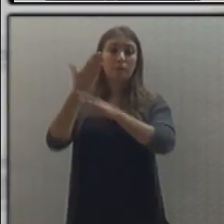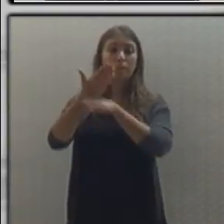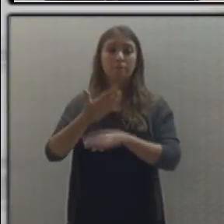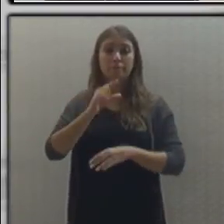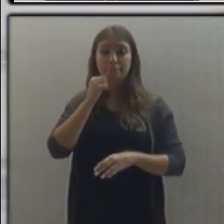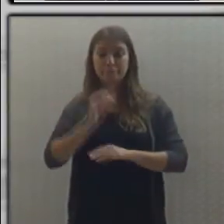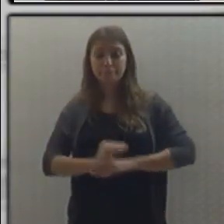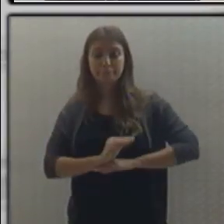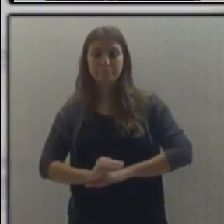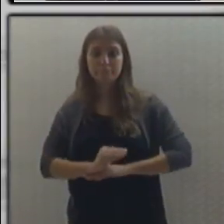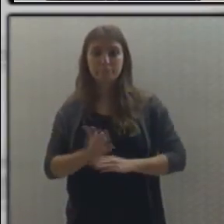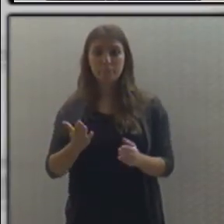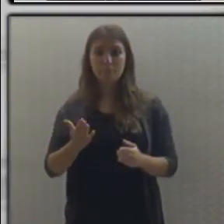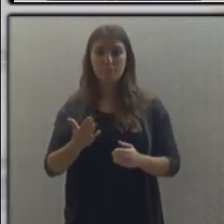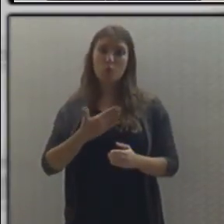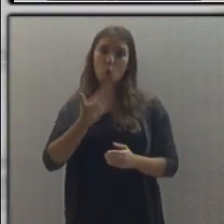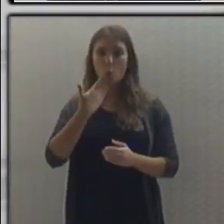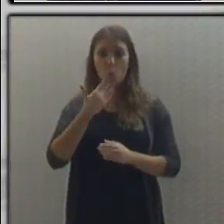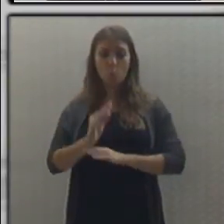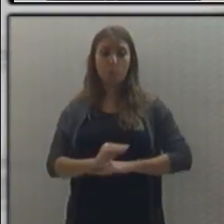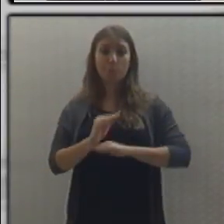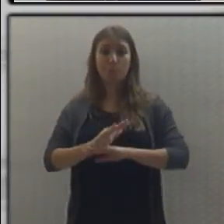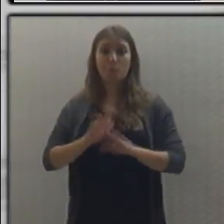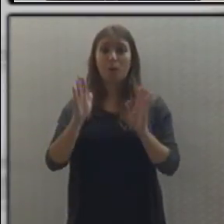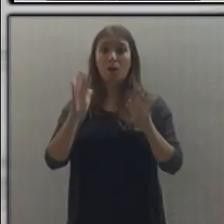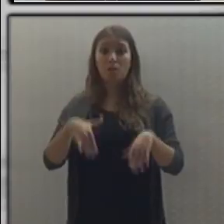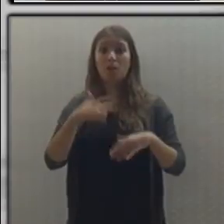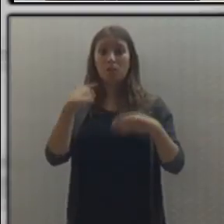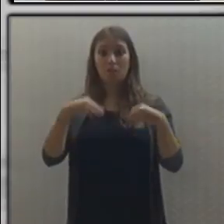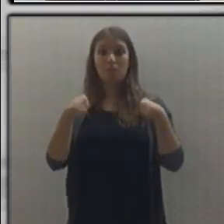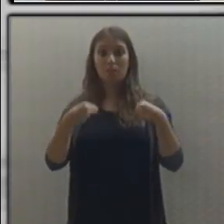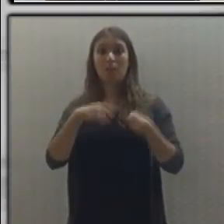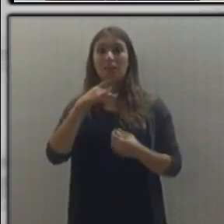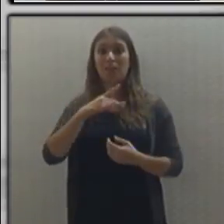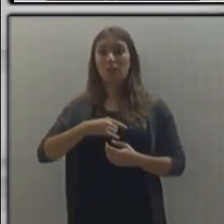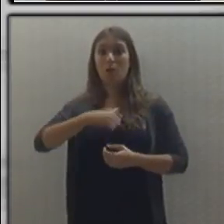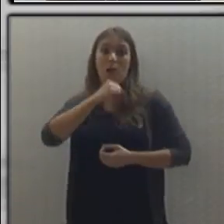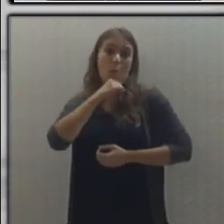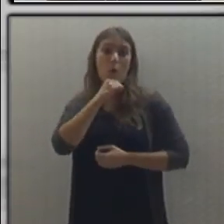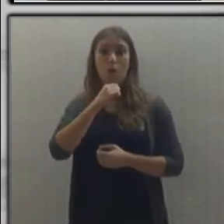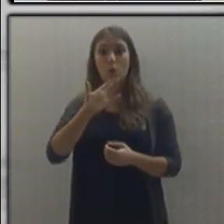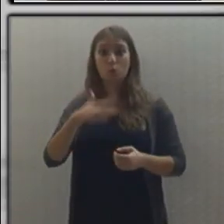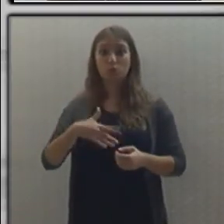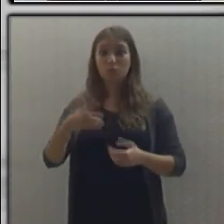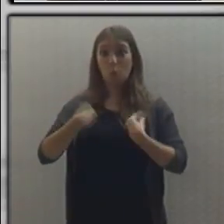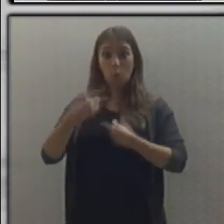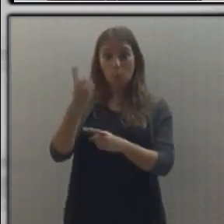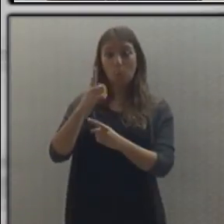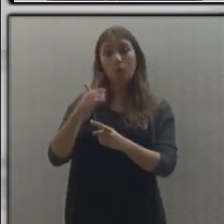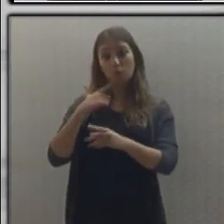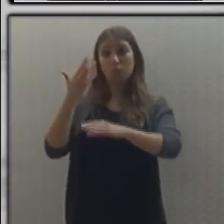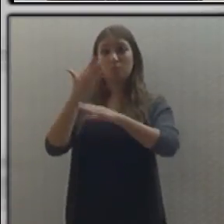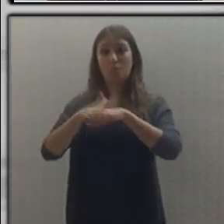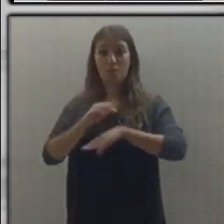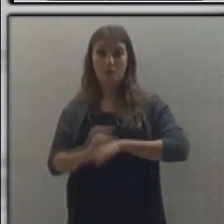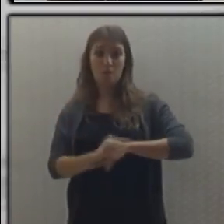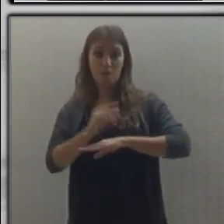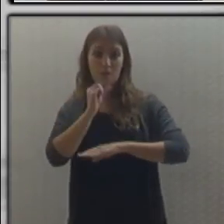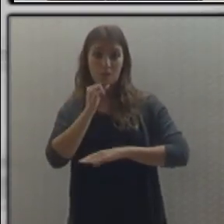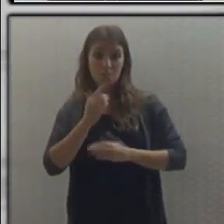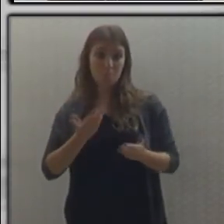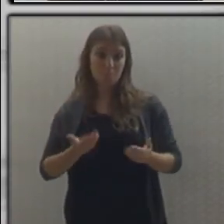cuidar de los niños, estos abuelos canguro, por lo tanto los que están disfrutando del barrio son los abuelos cuando no son los que viven ahí, ¿no?